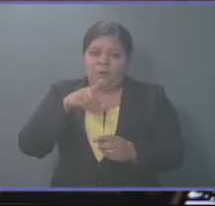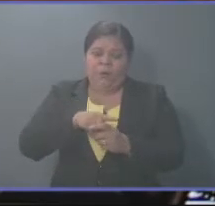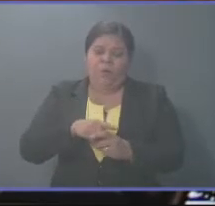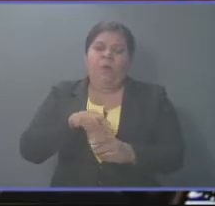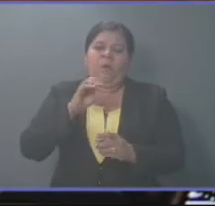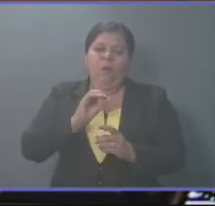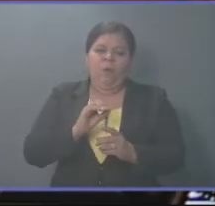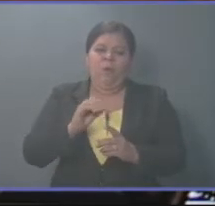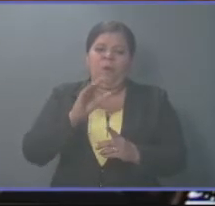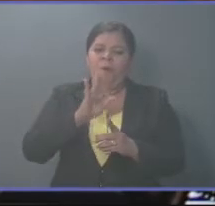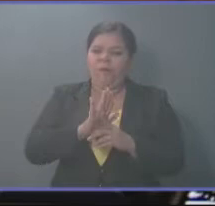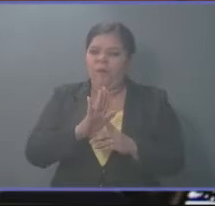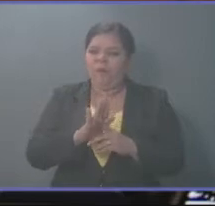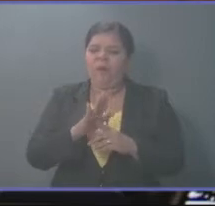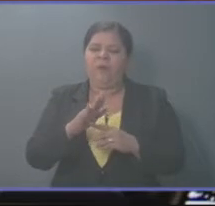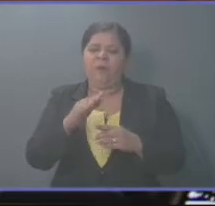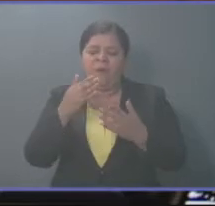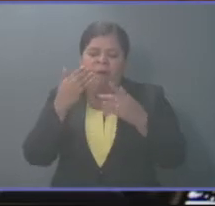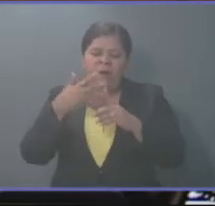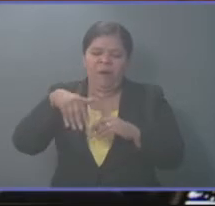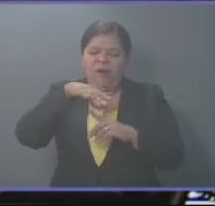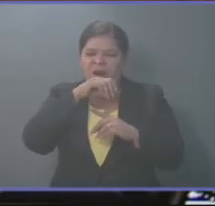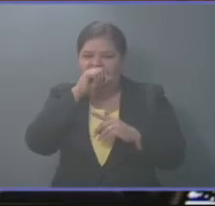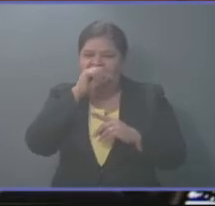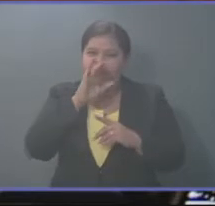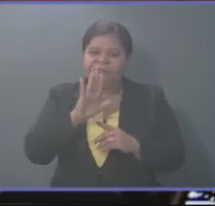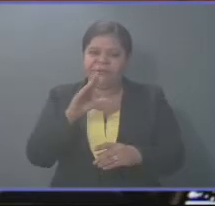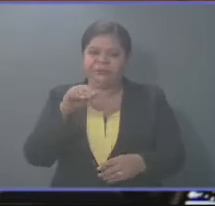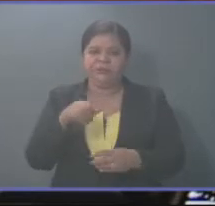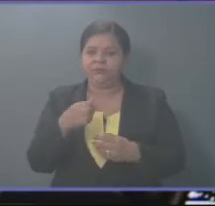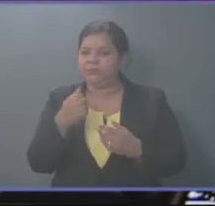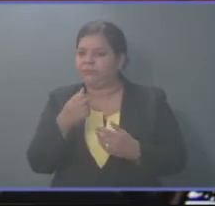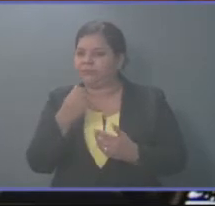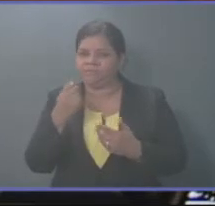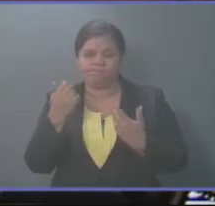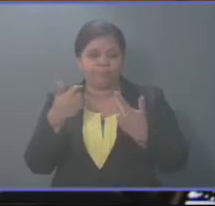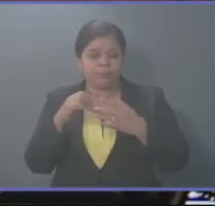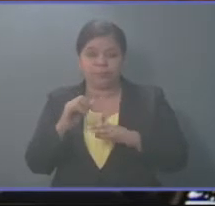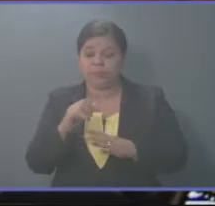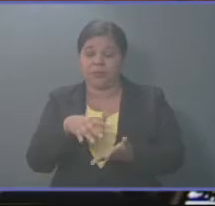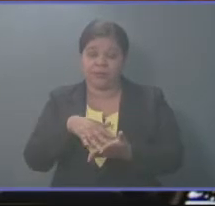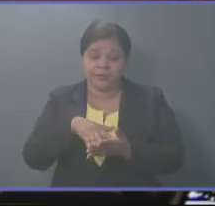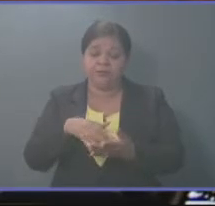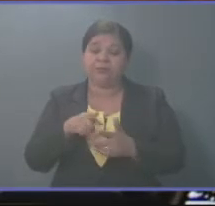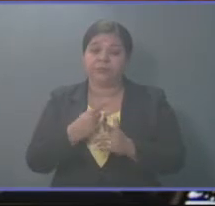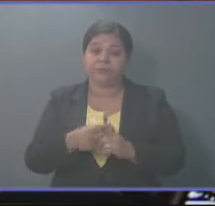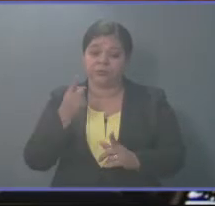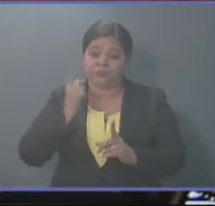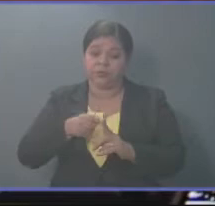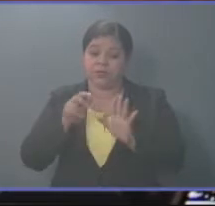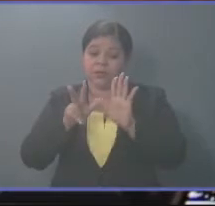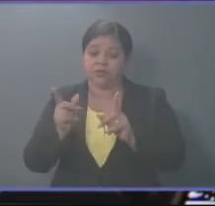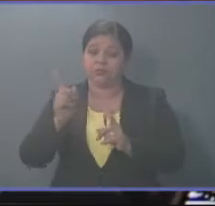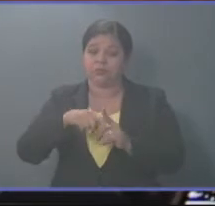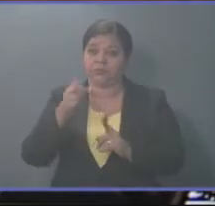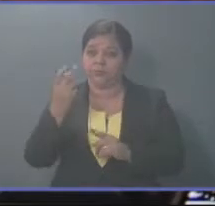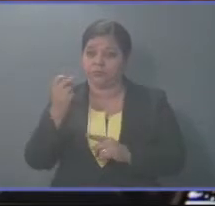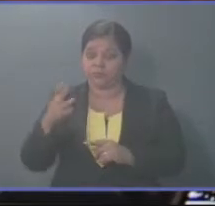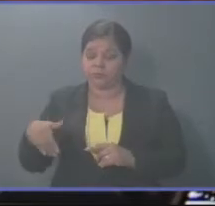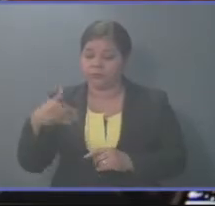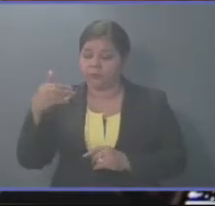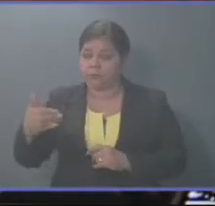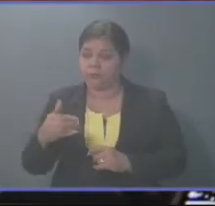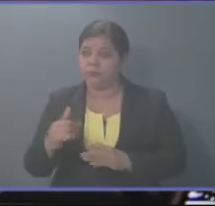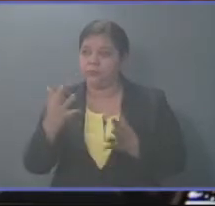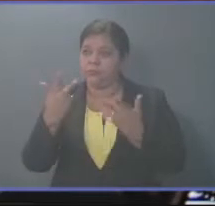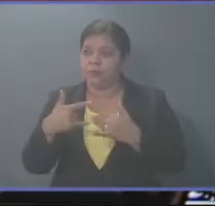de inconsciencia o de su incapacidad de resistir, será sancionado con prisión de 8 a 12 años.